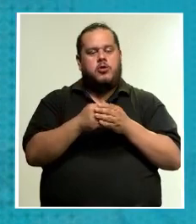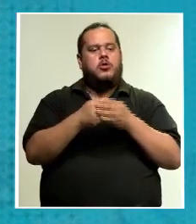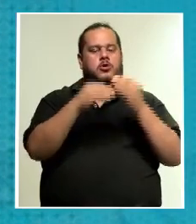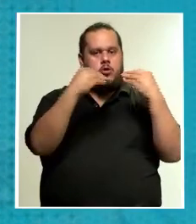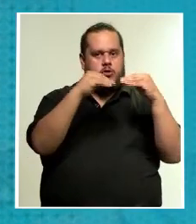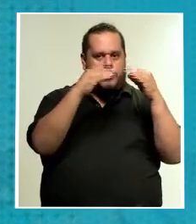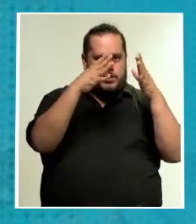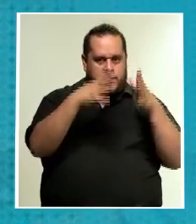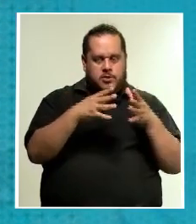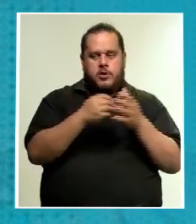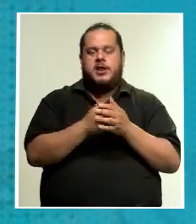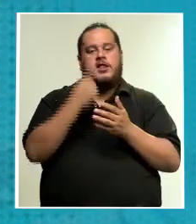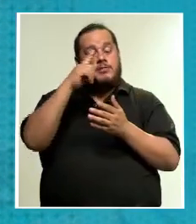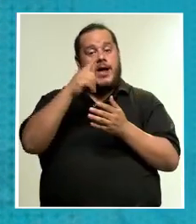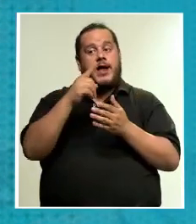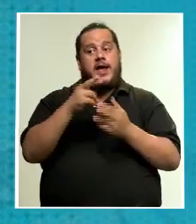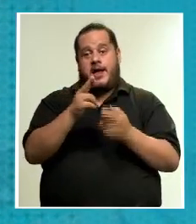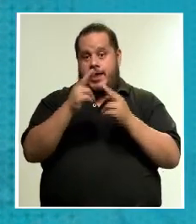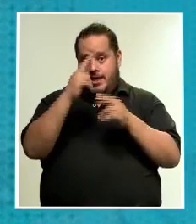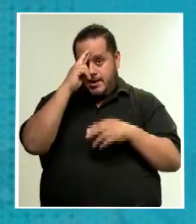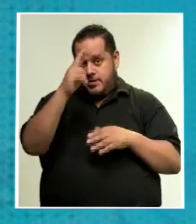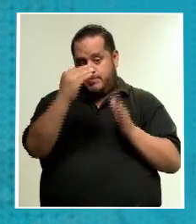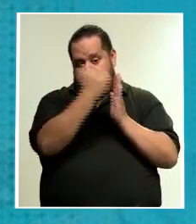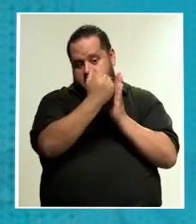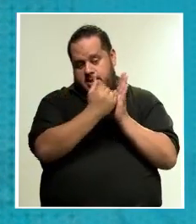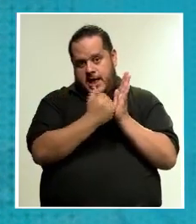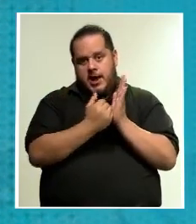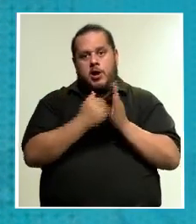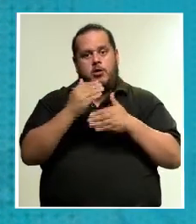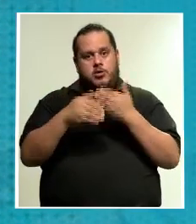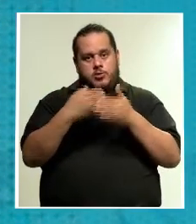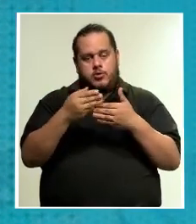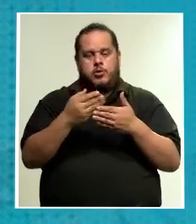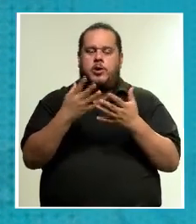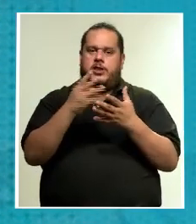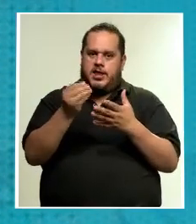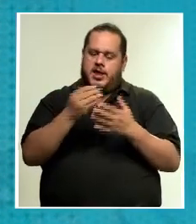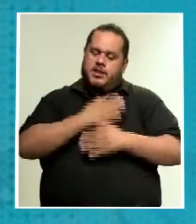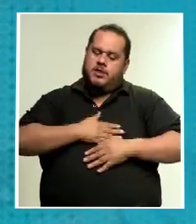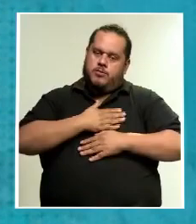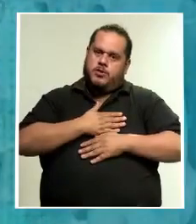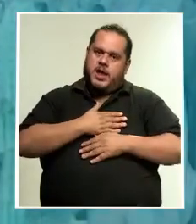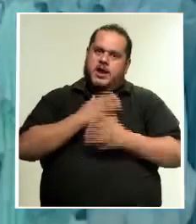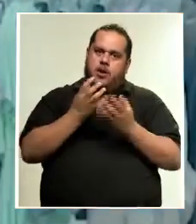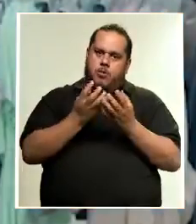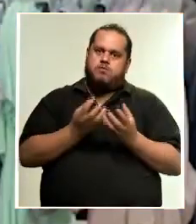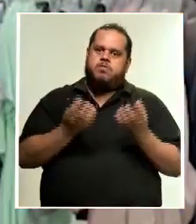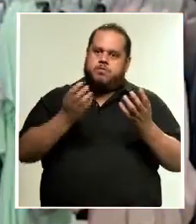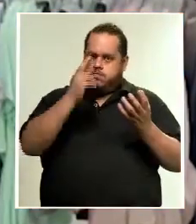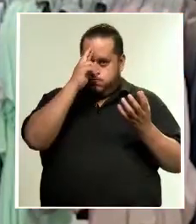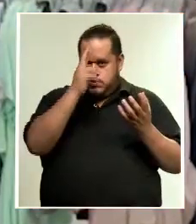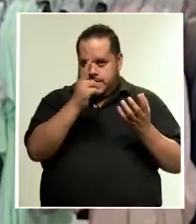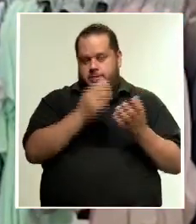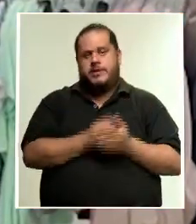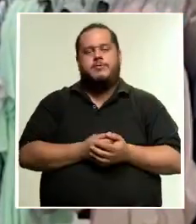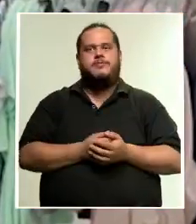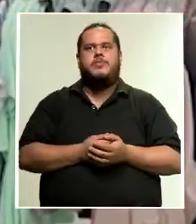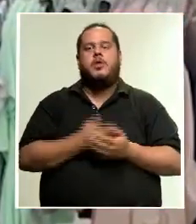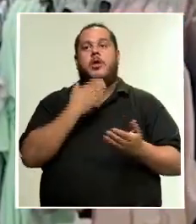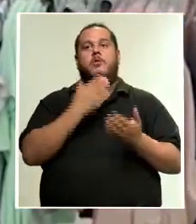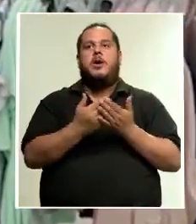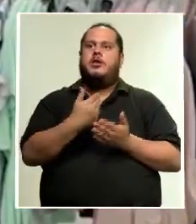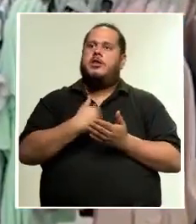aforos establecidos y disfrutar esta celebración protegiendo sus burbujas. Hola, muy buenas. Bueno, hemos tenido muy